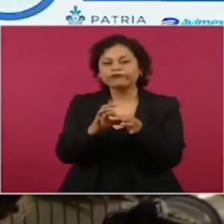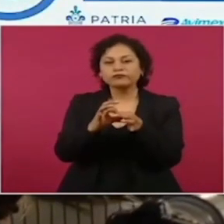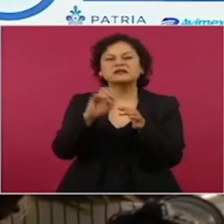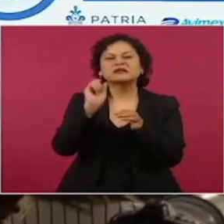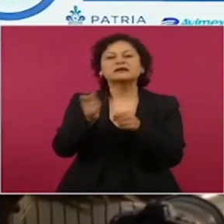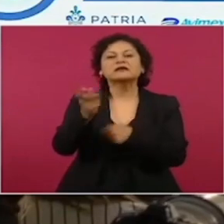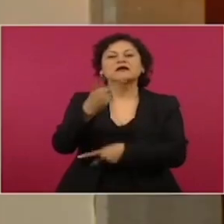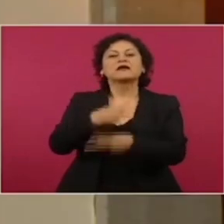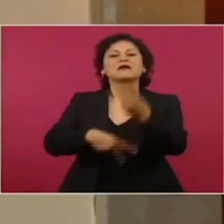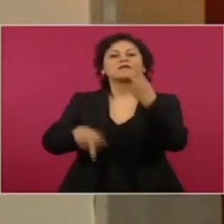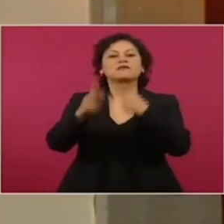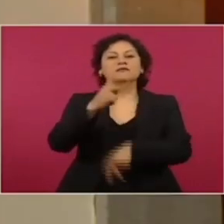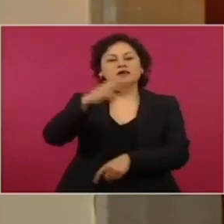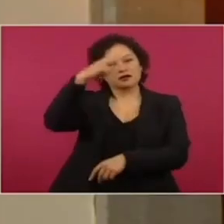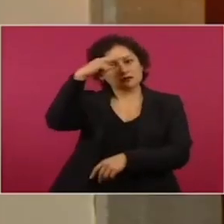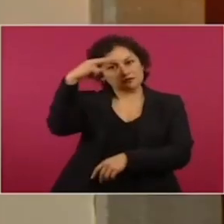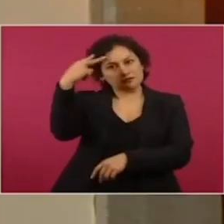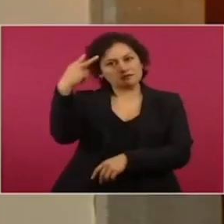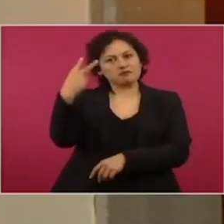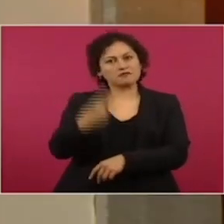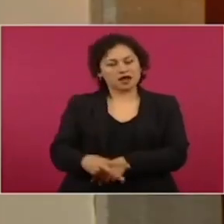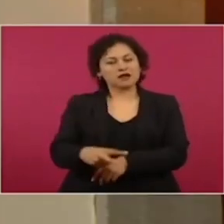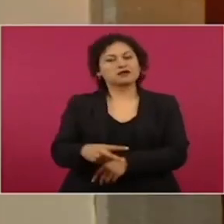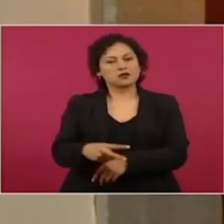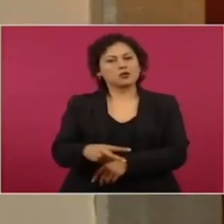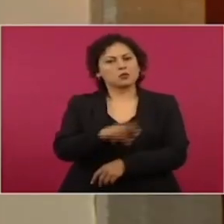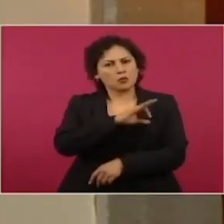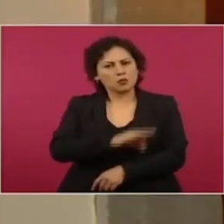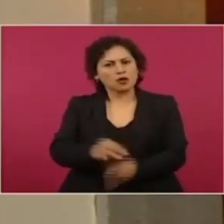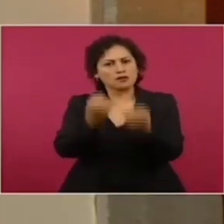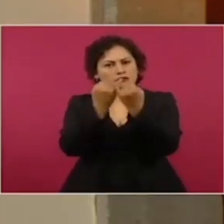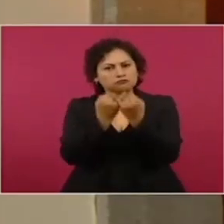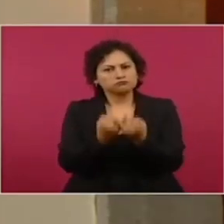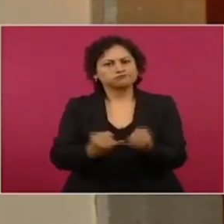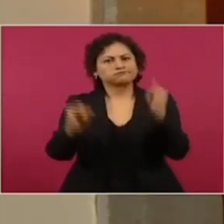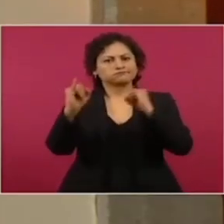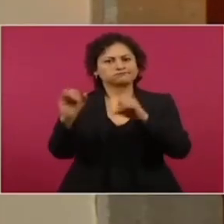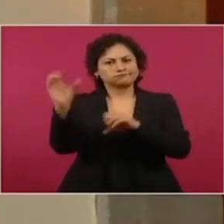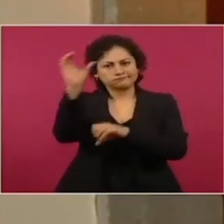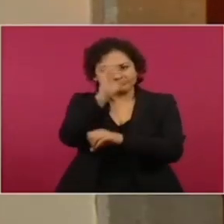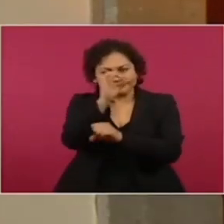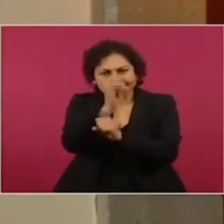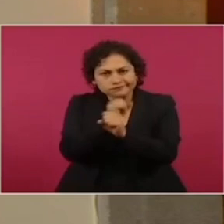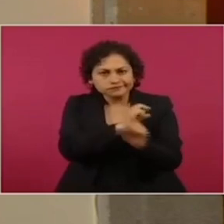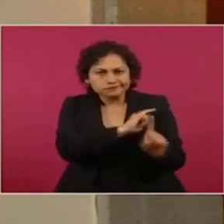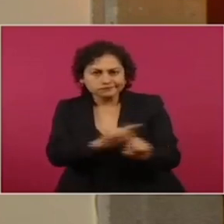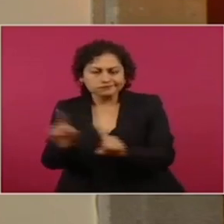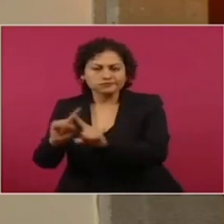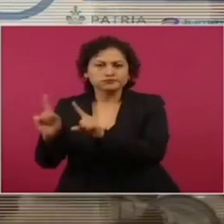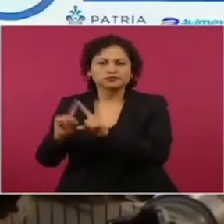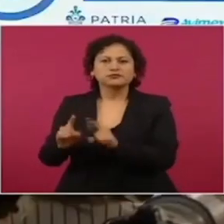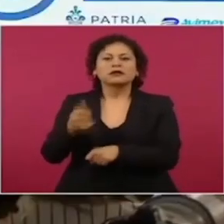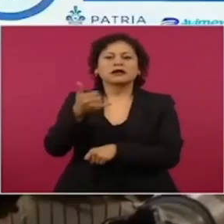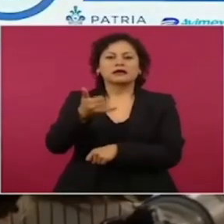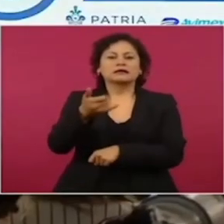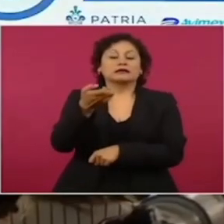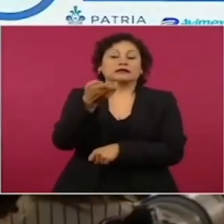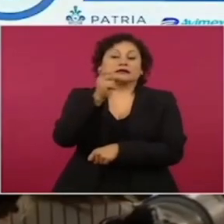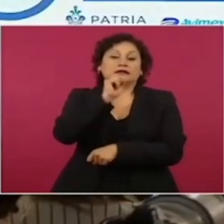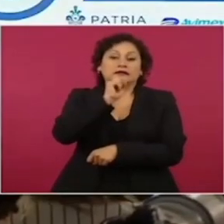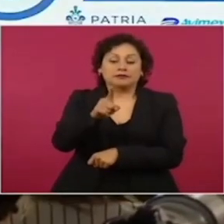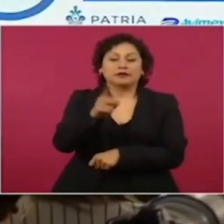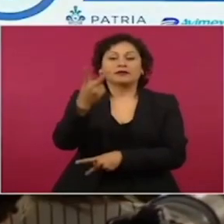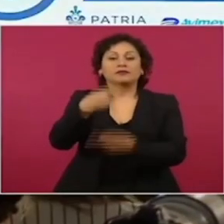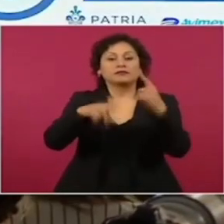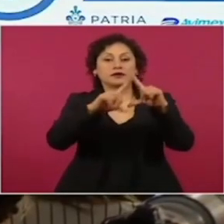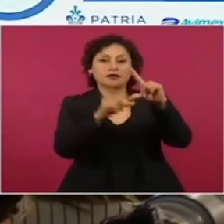soberanía tecnológica en vacunas sino además la posibilidad de retorno de valor al pueblo de México a través de